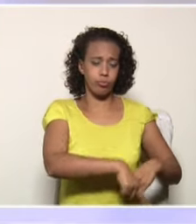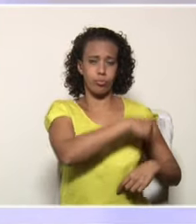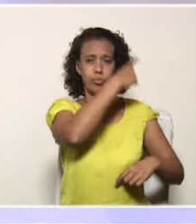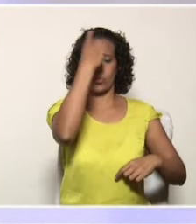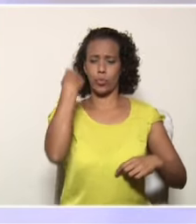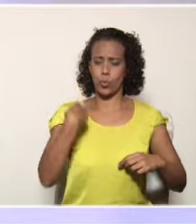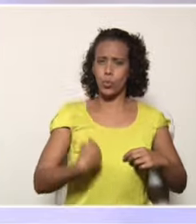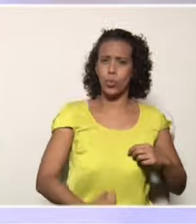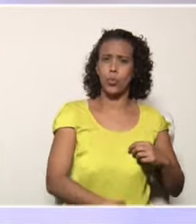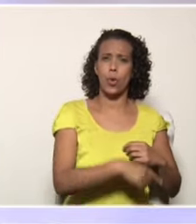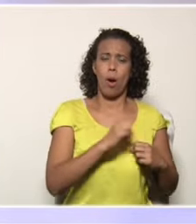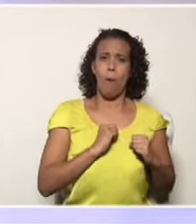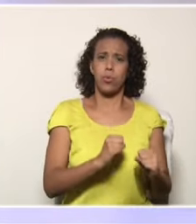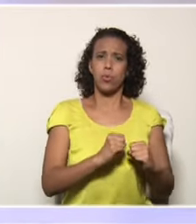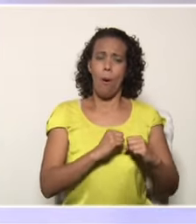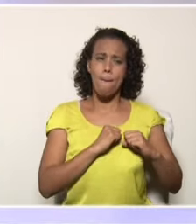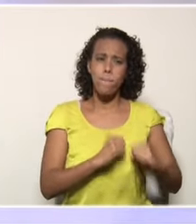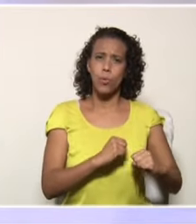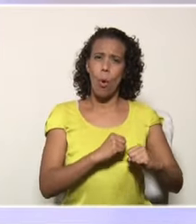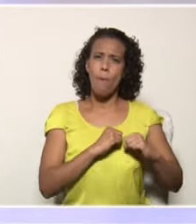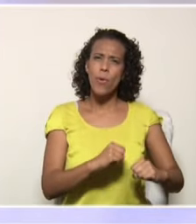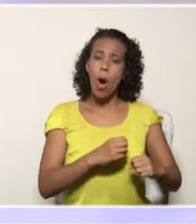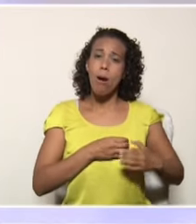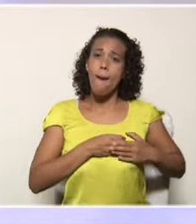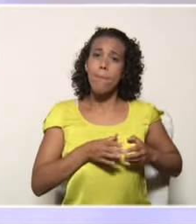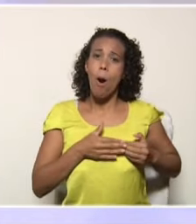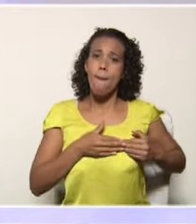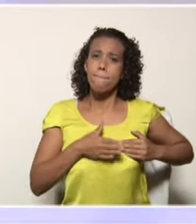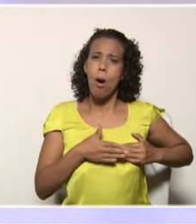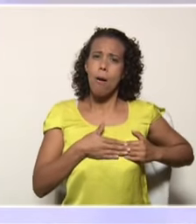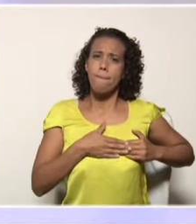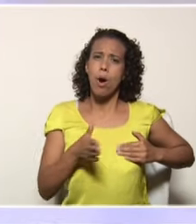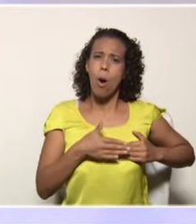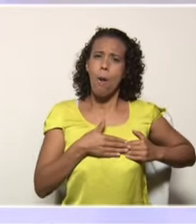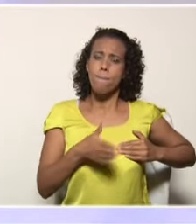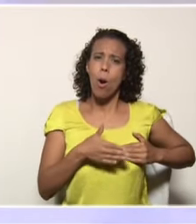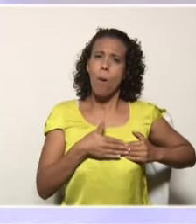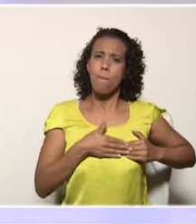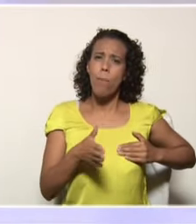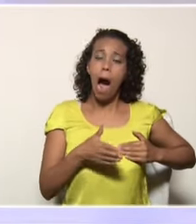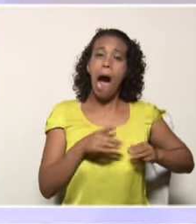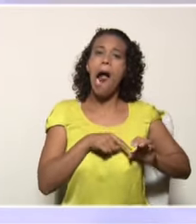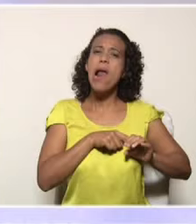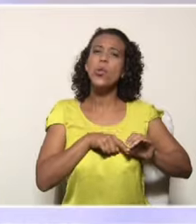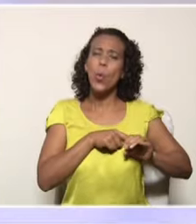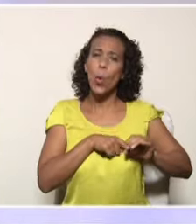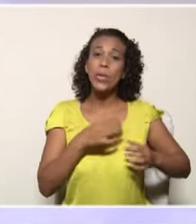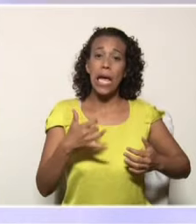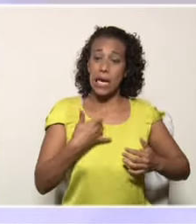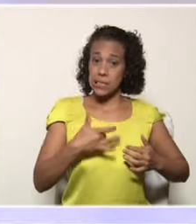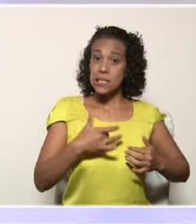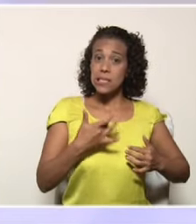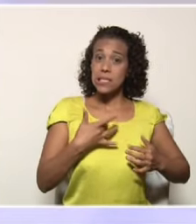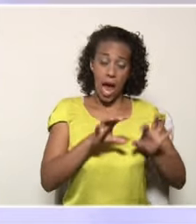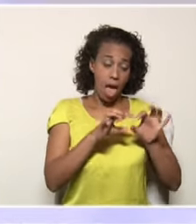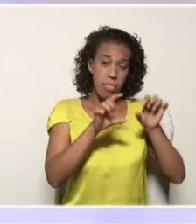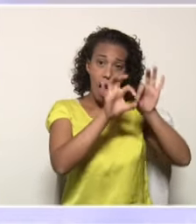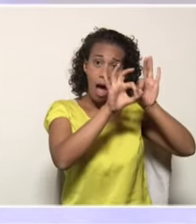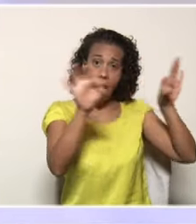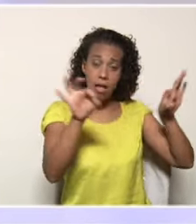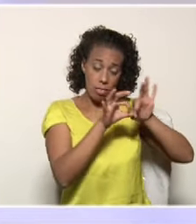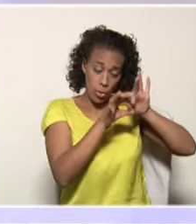siente un impulso, va a chocar contra las paredes o las arterias que se encuentran en